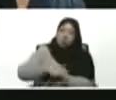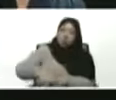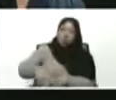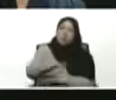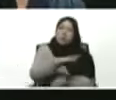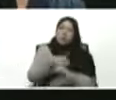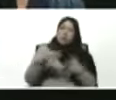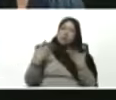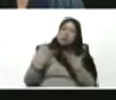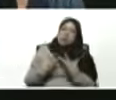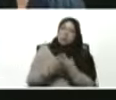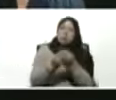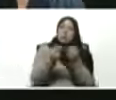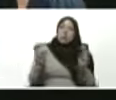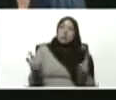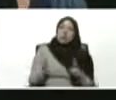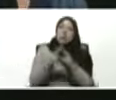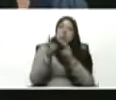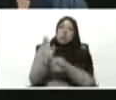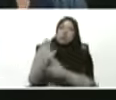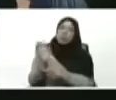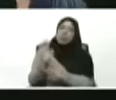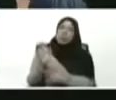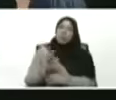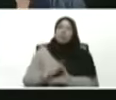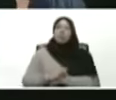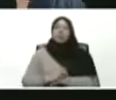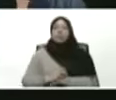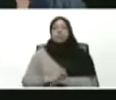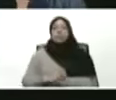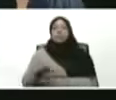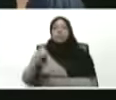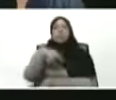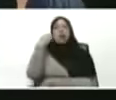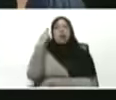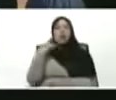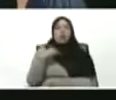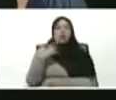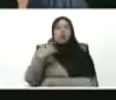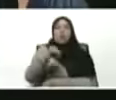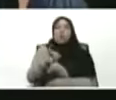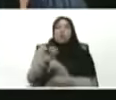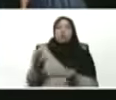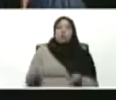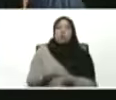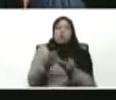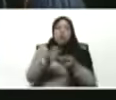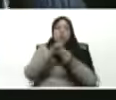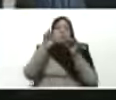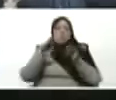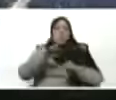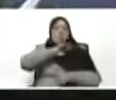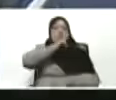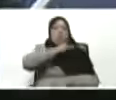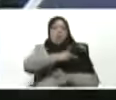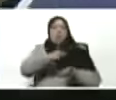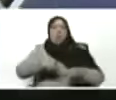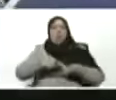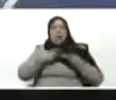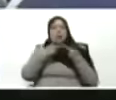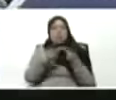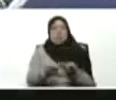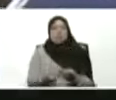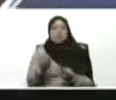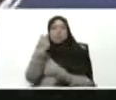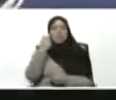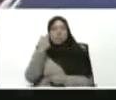Vámonos para allá, vamos a su encuentro. Dicen que Bolívar trae furia y coraje por dentro.